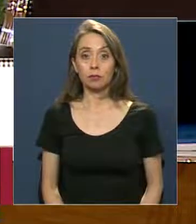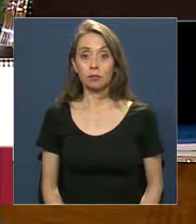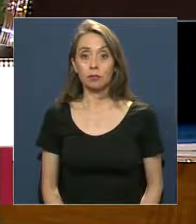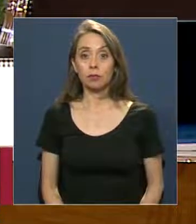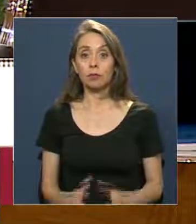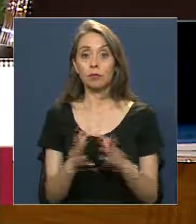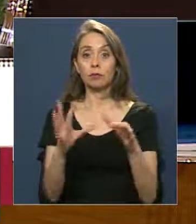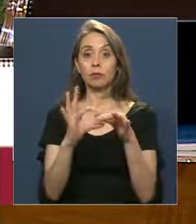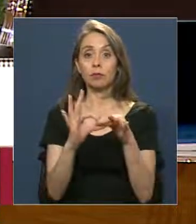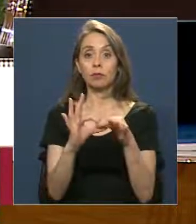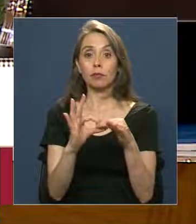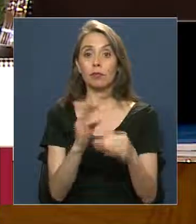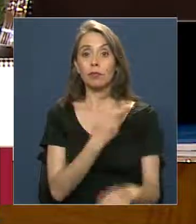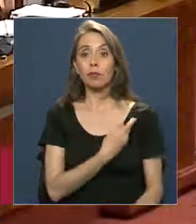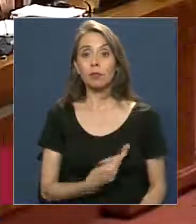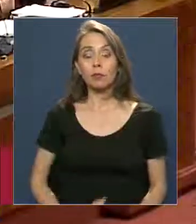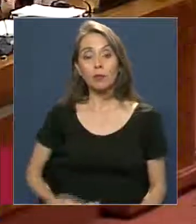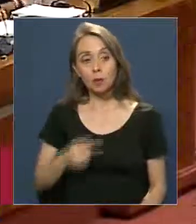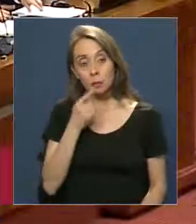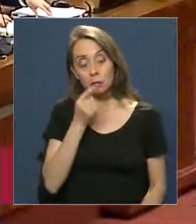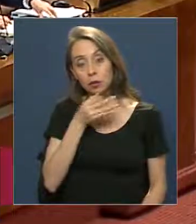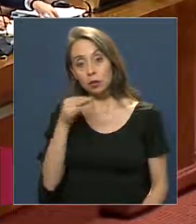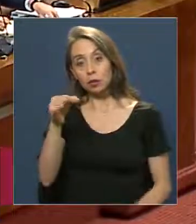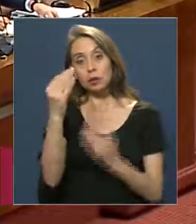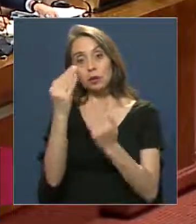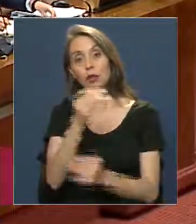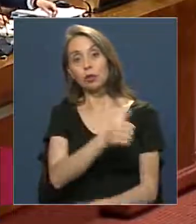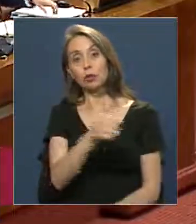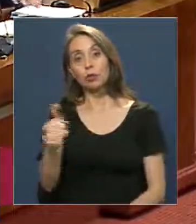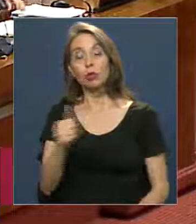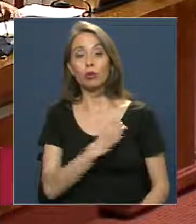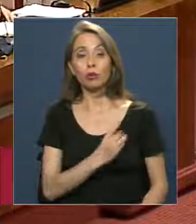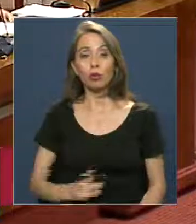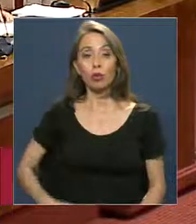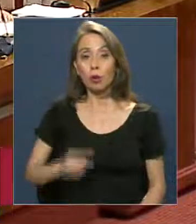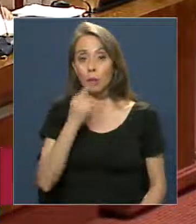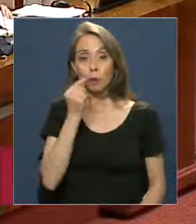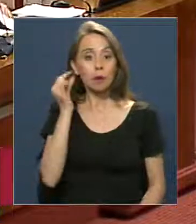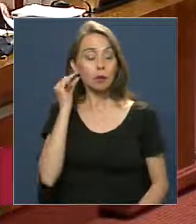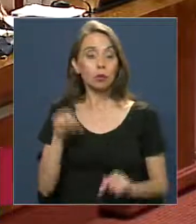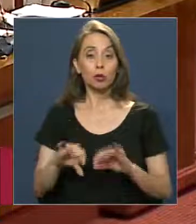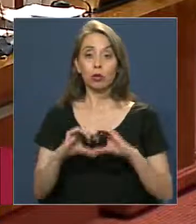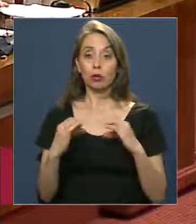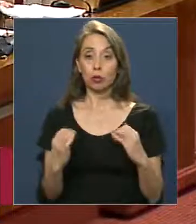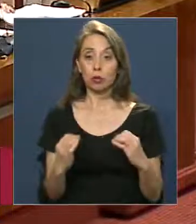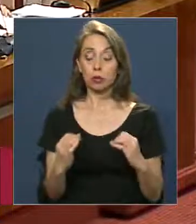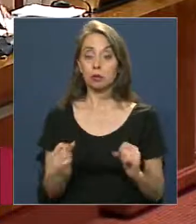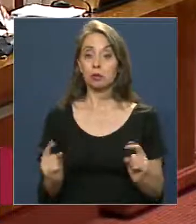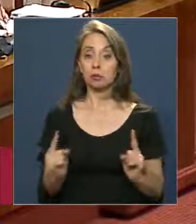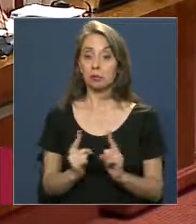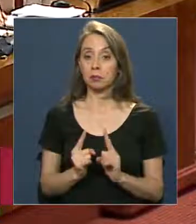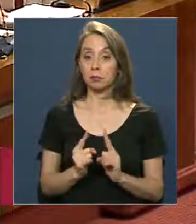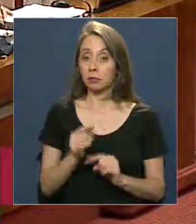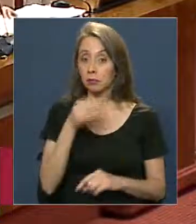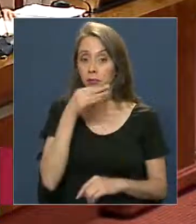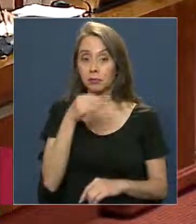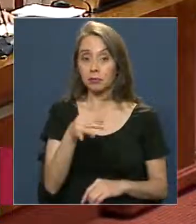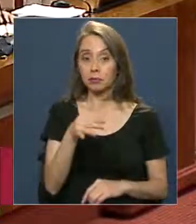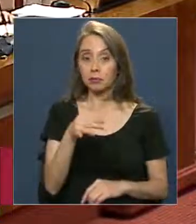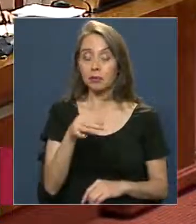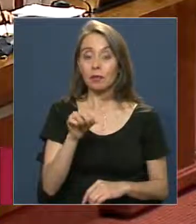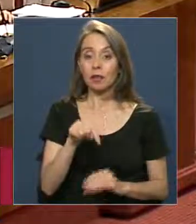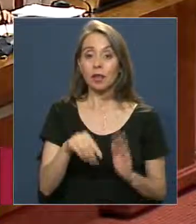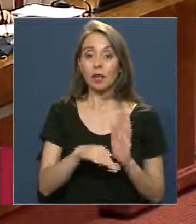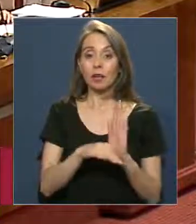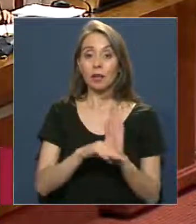Muchas gracias, presidente. Por su intermedio, saludar a todos los diputados y diputadas de esta corporación. Brevemente señalar que en este tercer